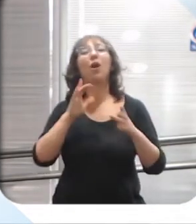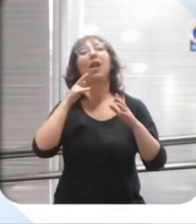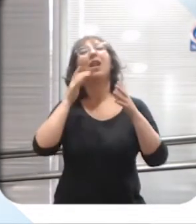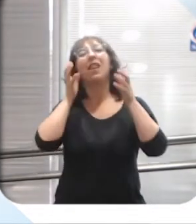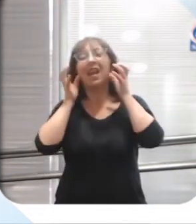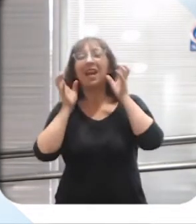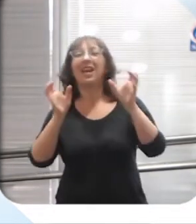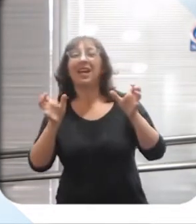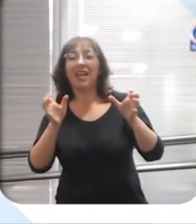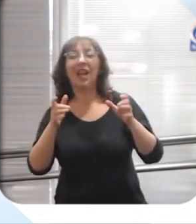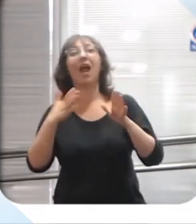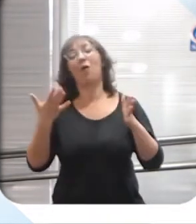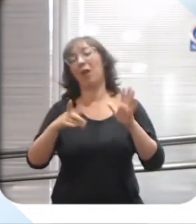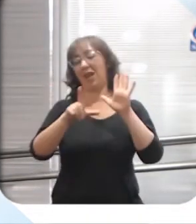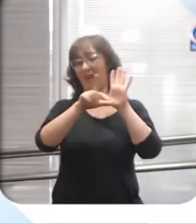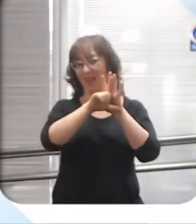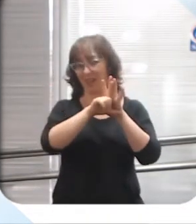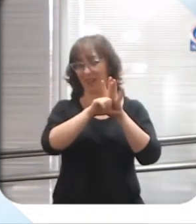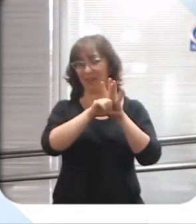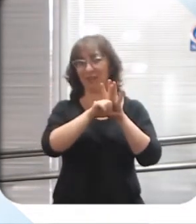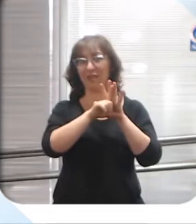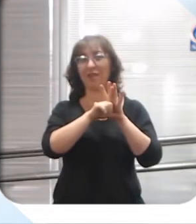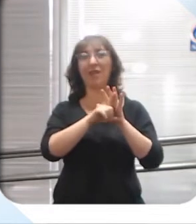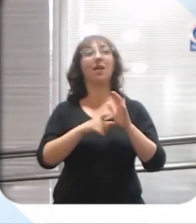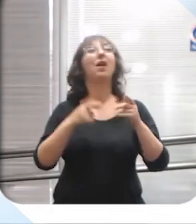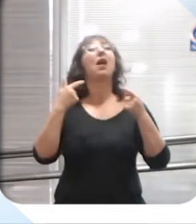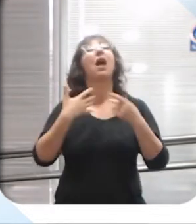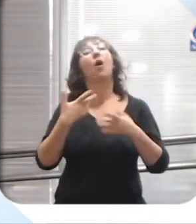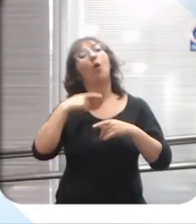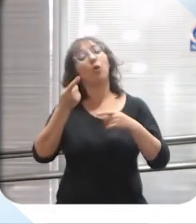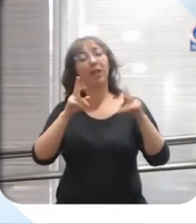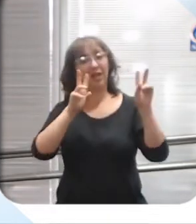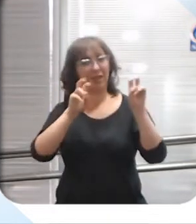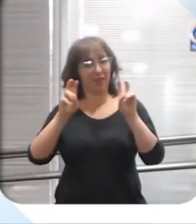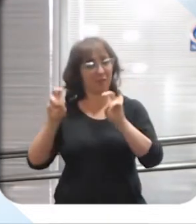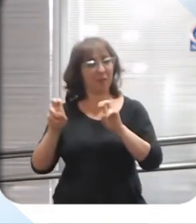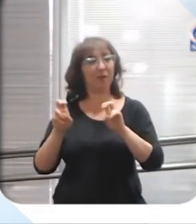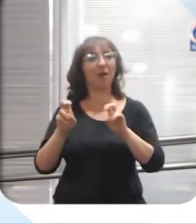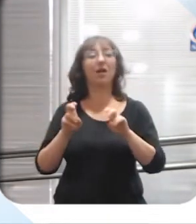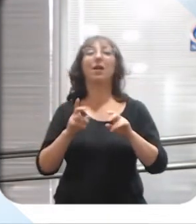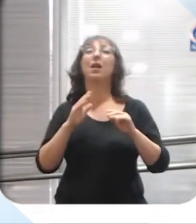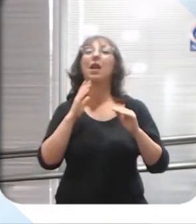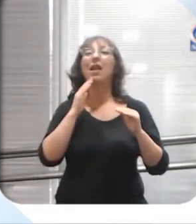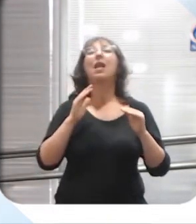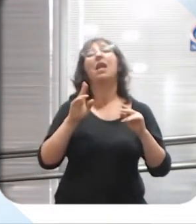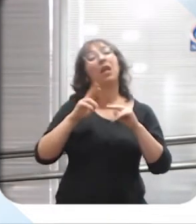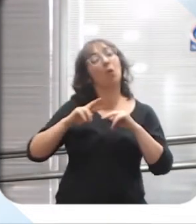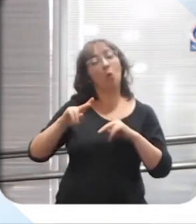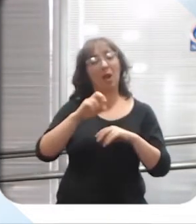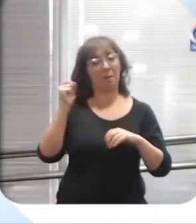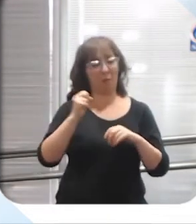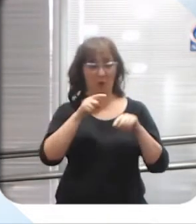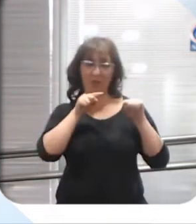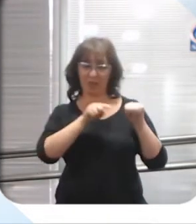riesgo, hoy por hoy que ya es ley, estamos incursionando en otras temáticas que son iguales de importantes que